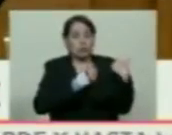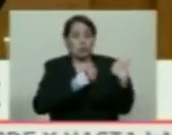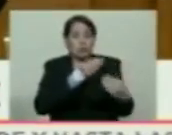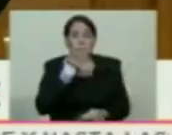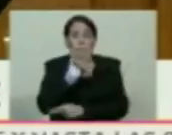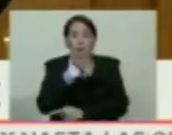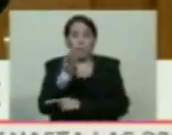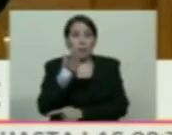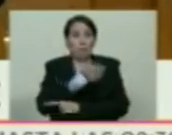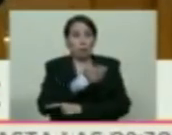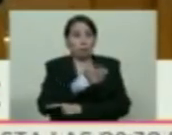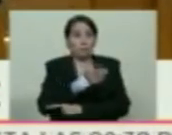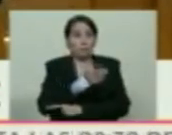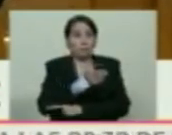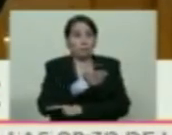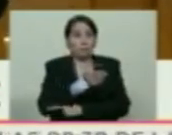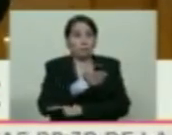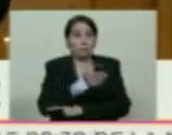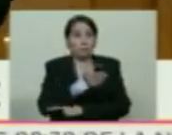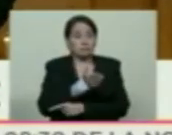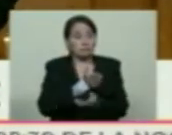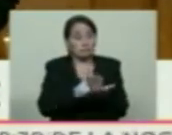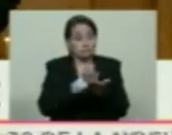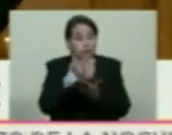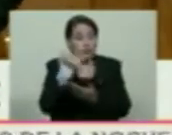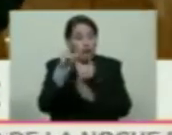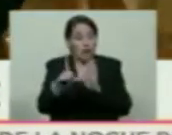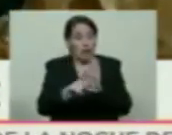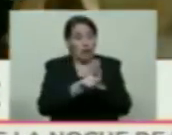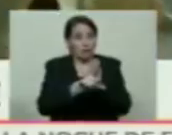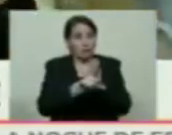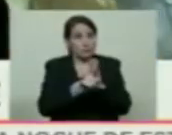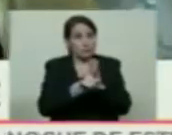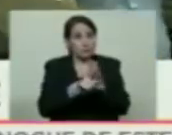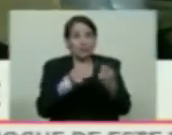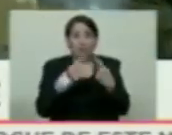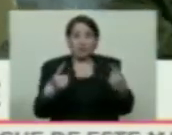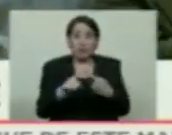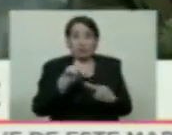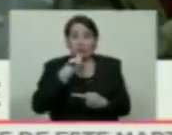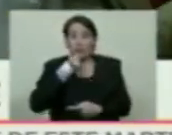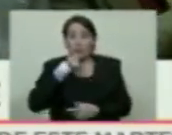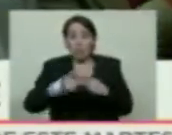aplicar los mecanismos previstos en los distintos códigos procesales